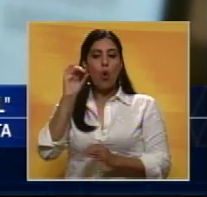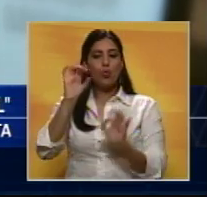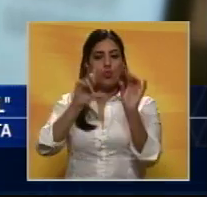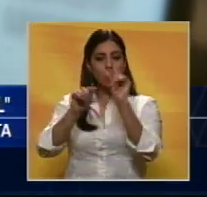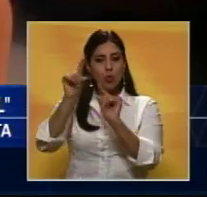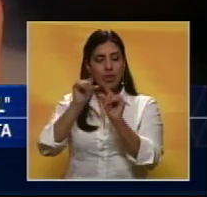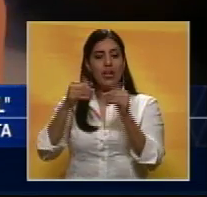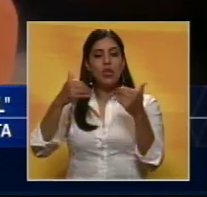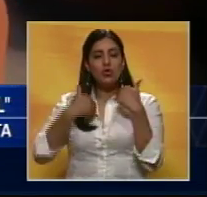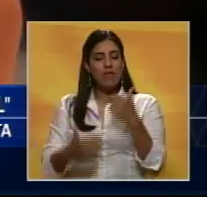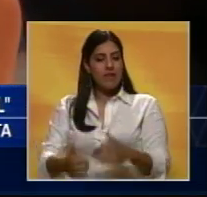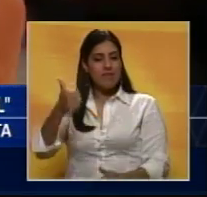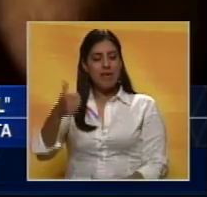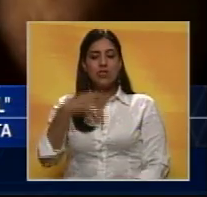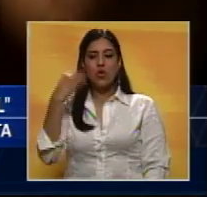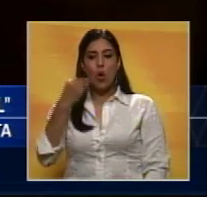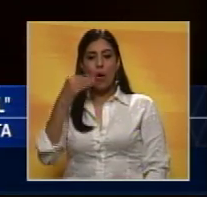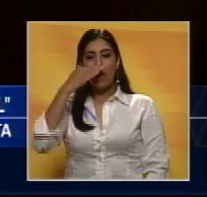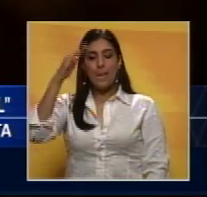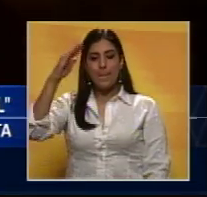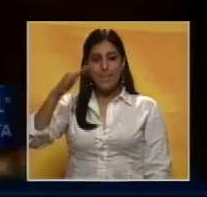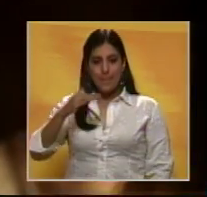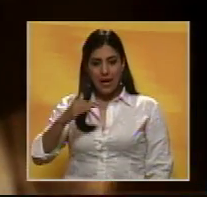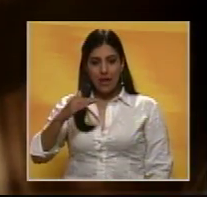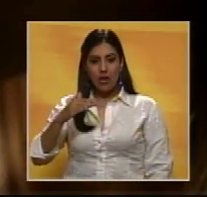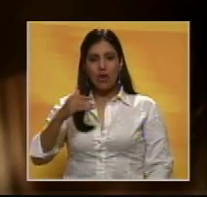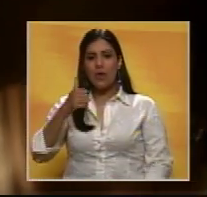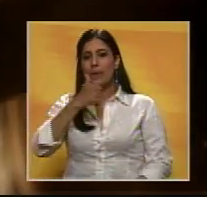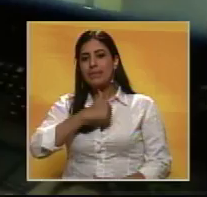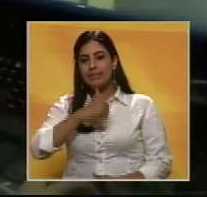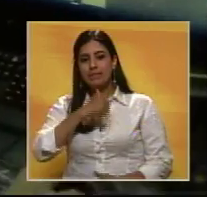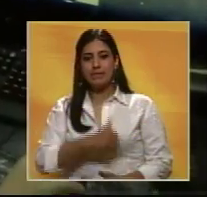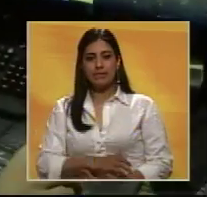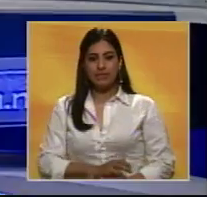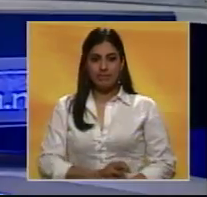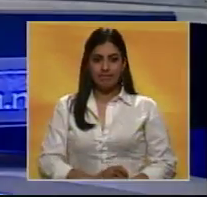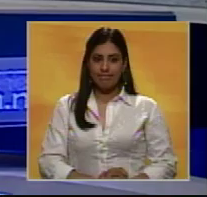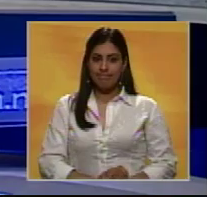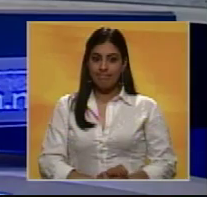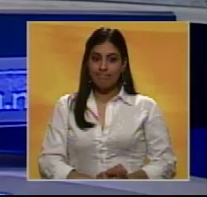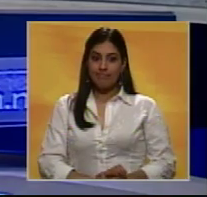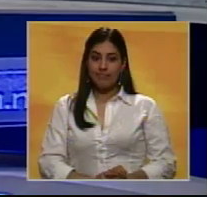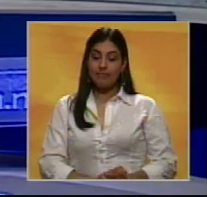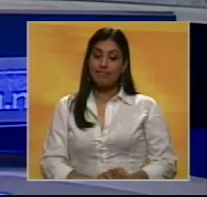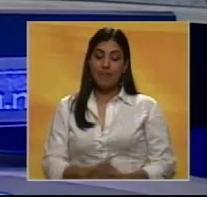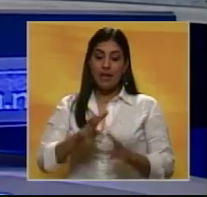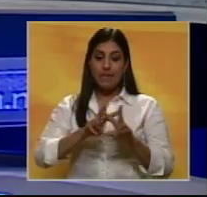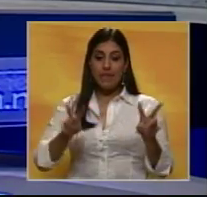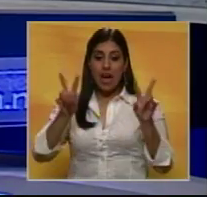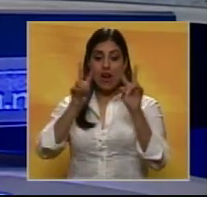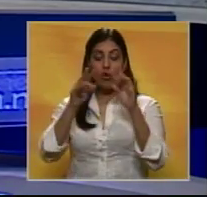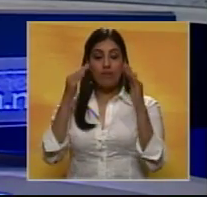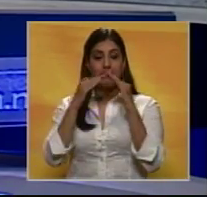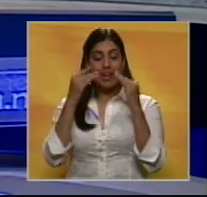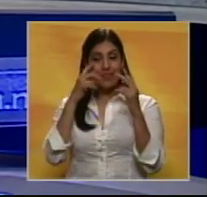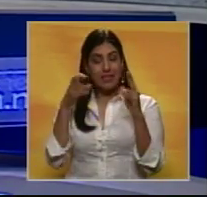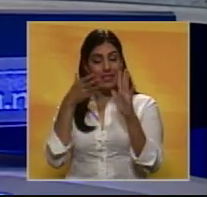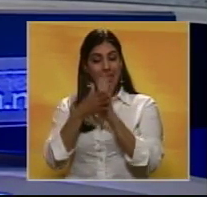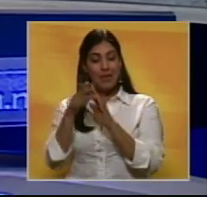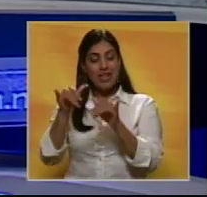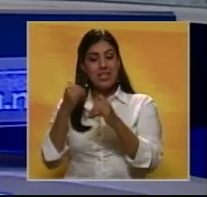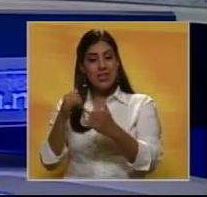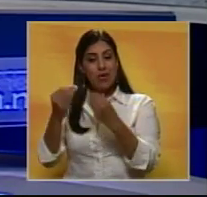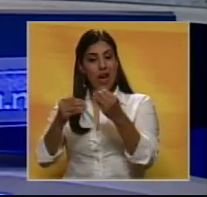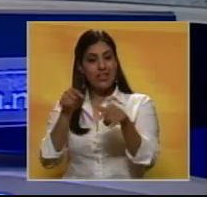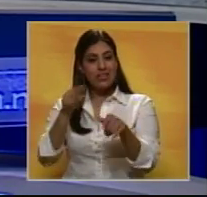Twitter y afecta principalmente a jóvenes y adolescentes introvertidos. Bueno, los valores en la casa y revisar lo que está pasando